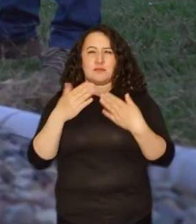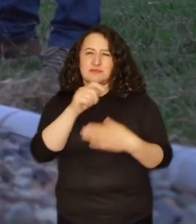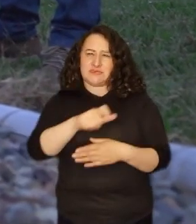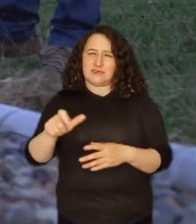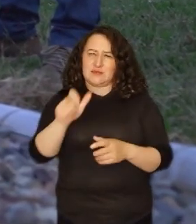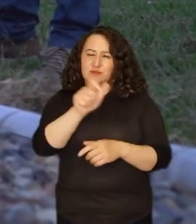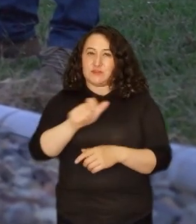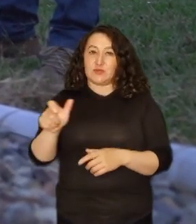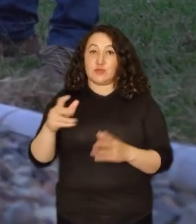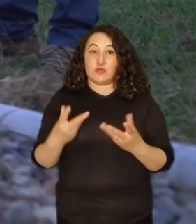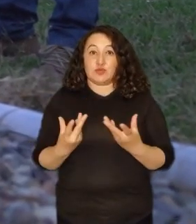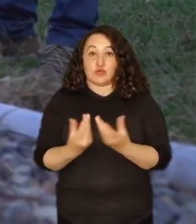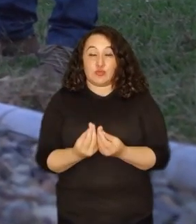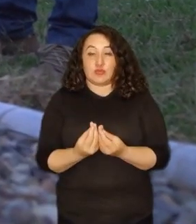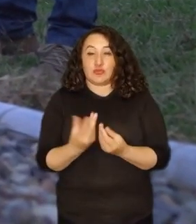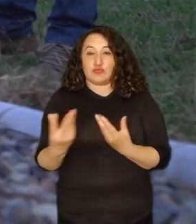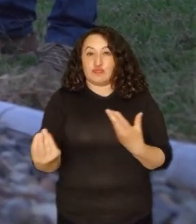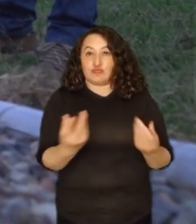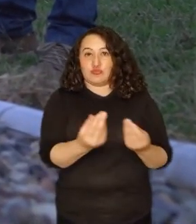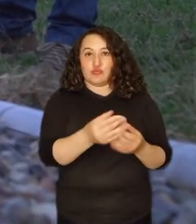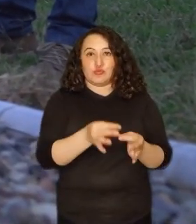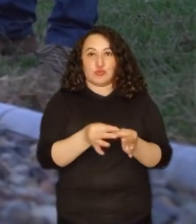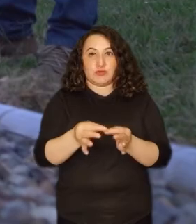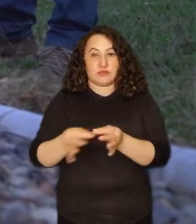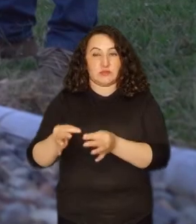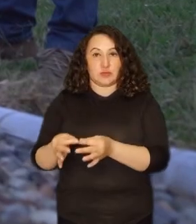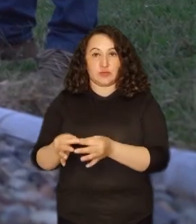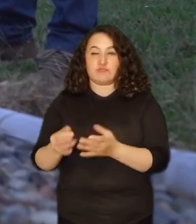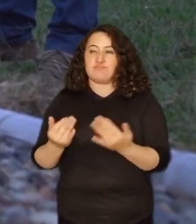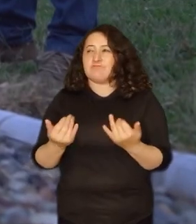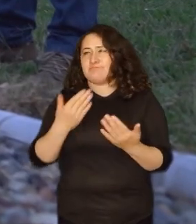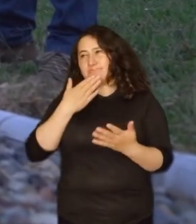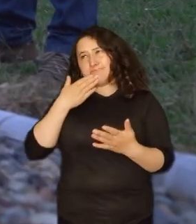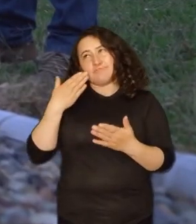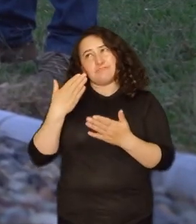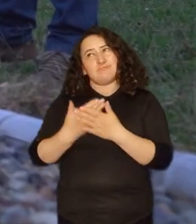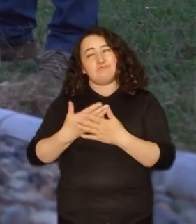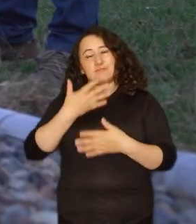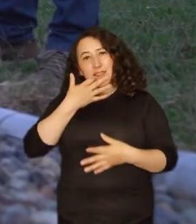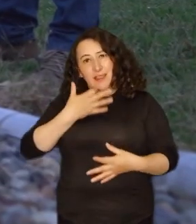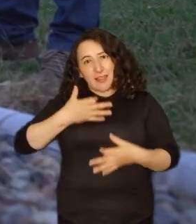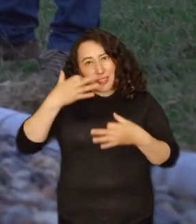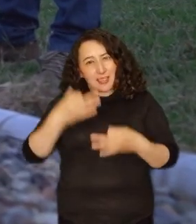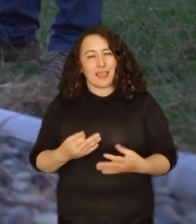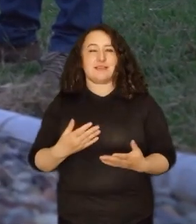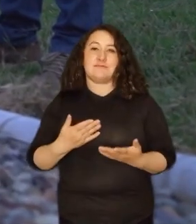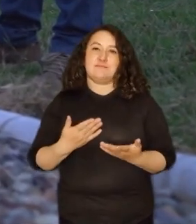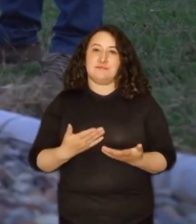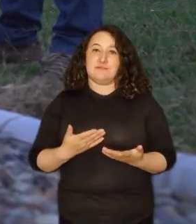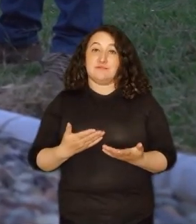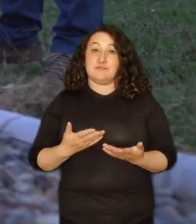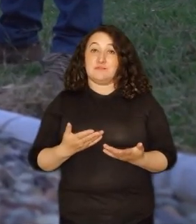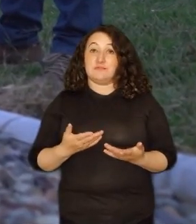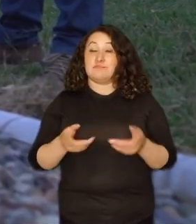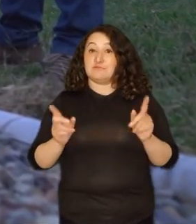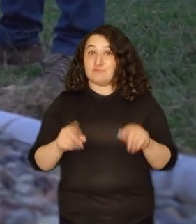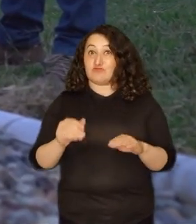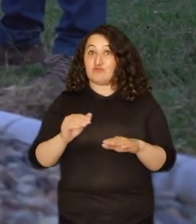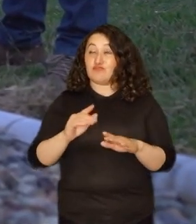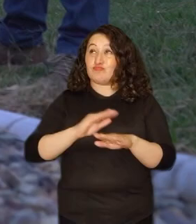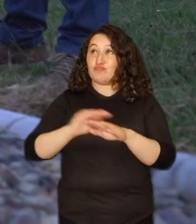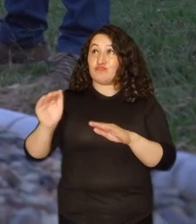campesino y a las pequeños grupos de los municipios. Entonces, de antemano, de parte nuestra, muchísimas gracias